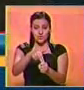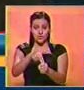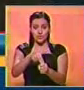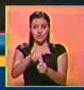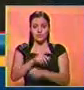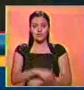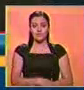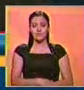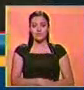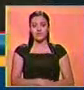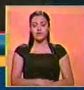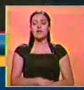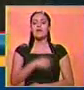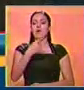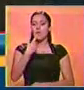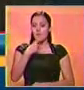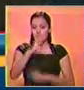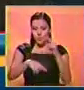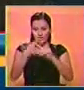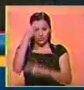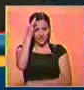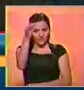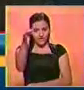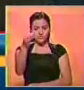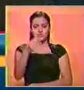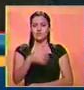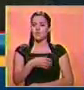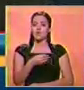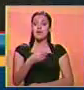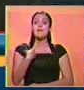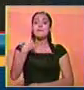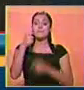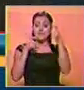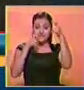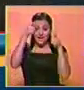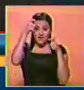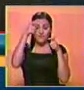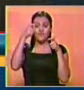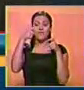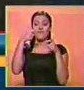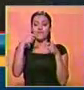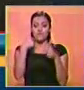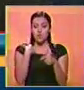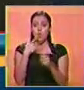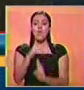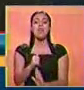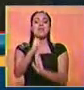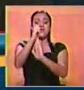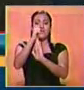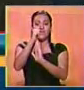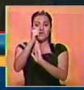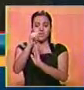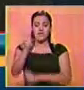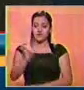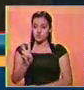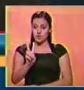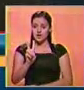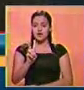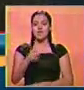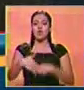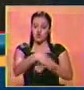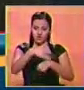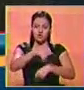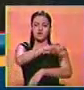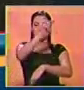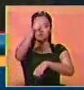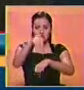Morón, en Puerto Cabello, en el cual el presidente de la República, actuando como jefe de Estado, como jefe del gobierno